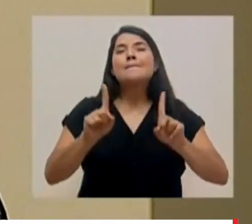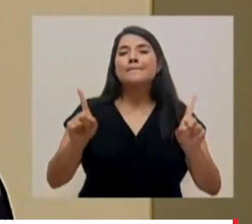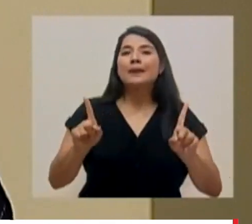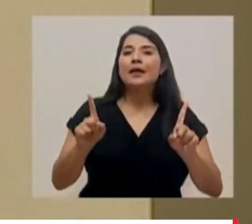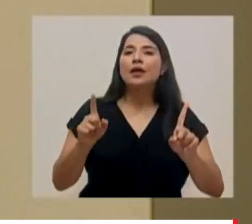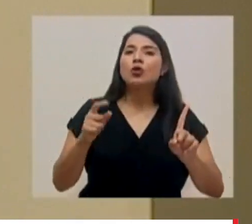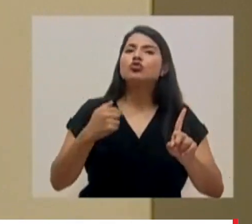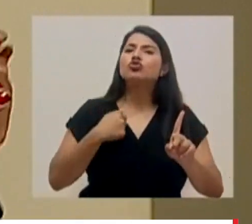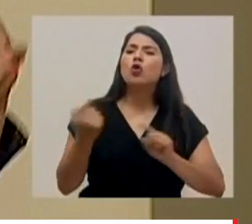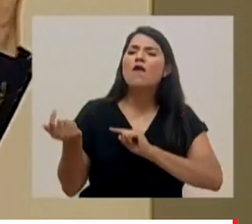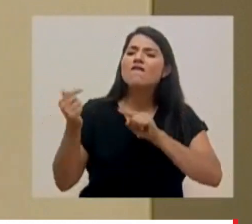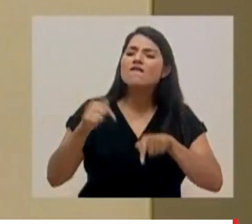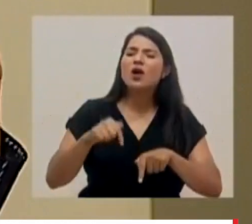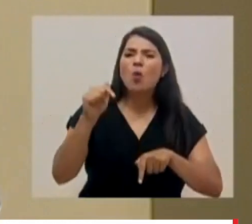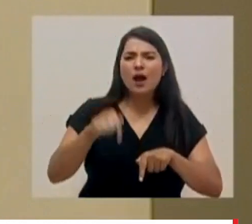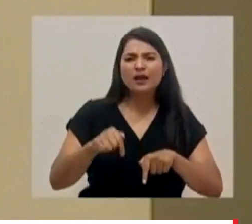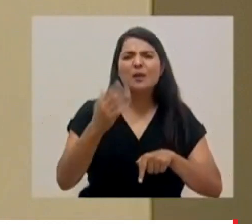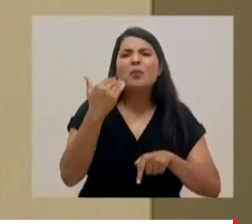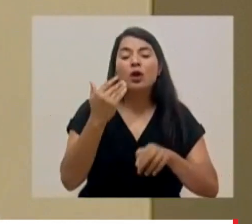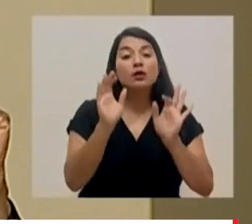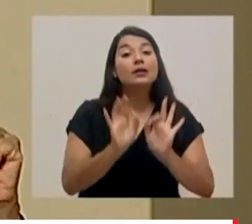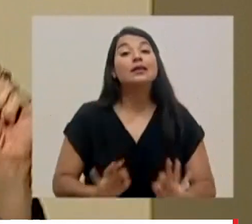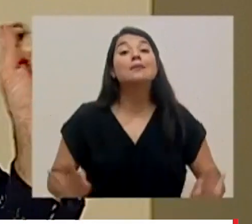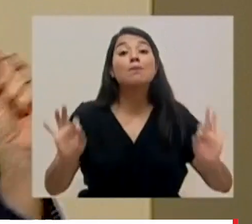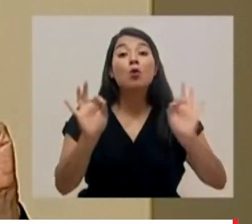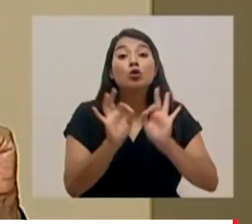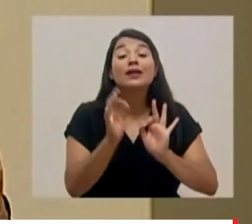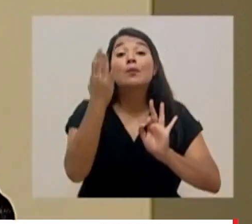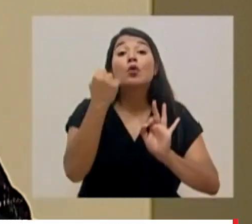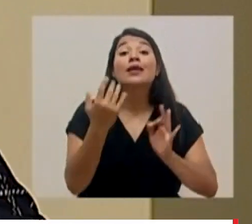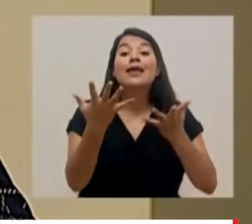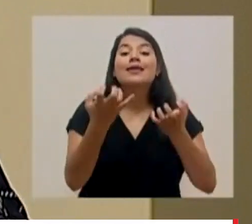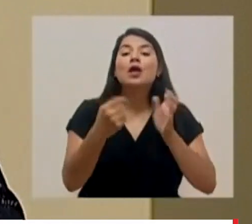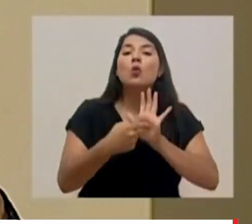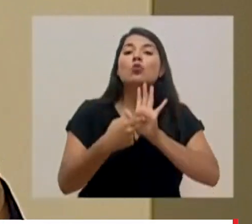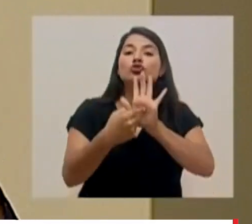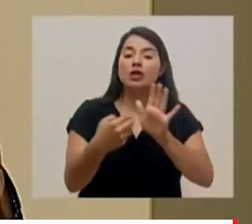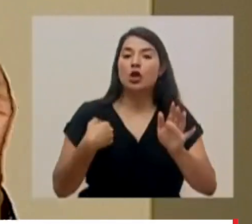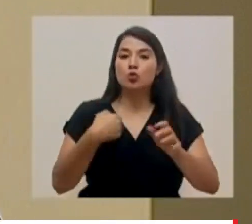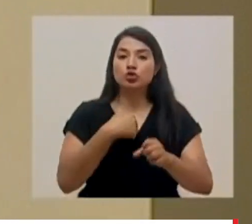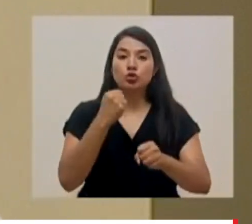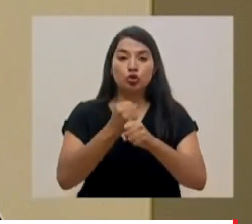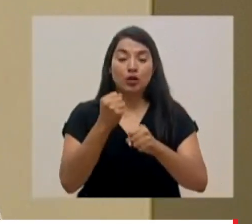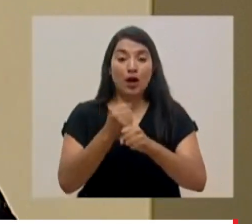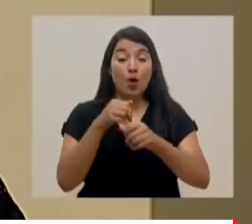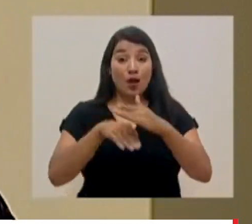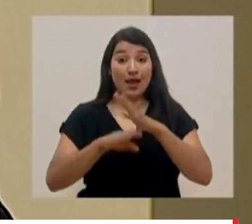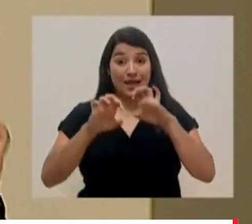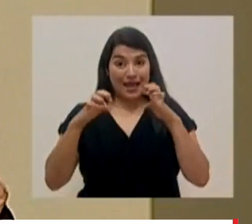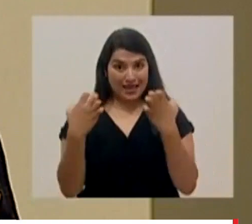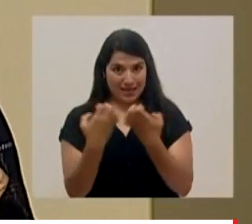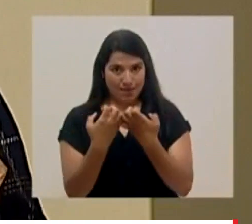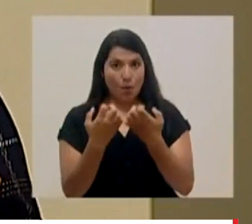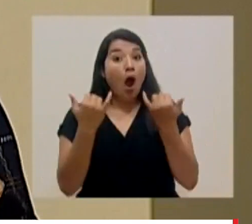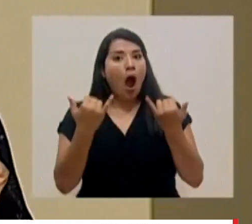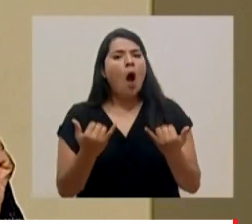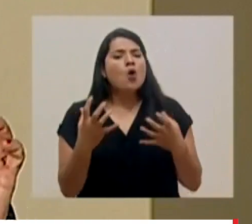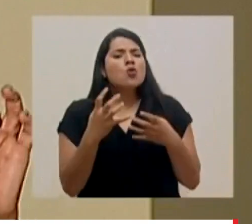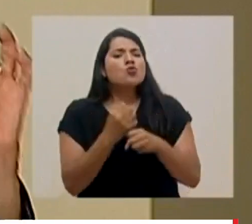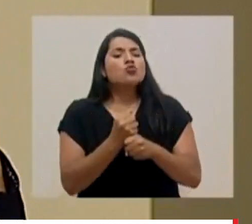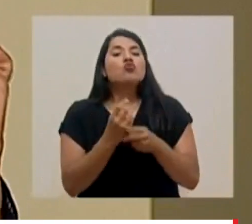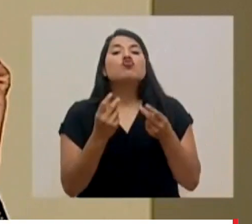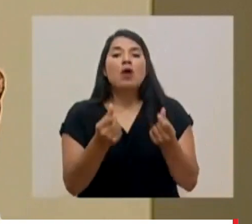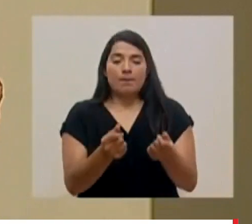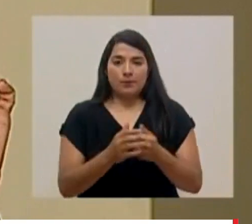una presencia fundamental que refleja un trabajo en equipo. Y bueno, vamos a recapitular rápidamente